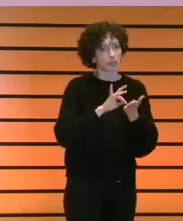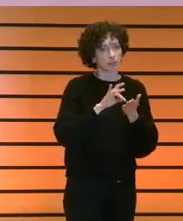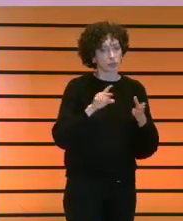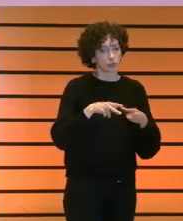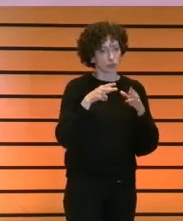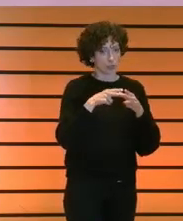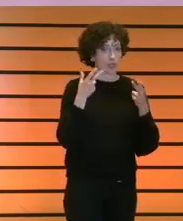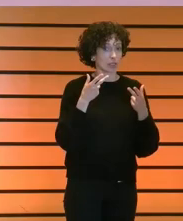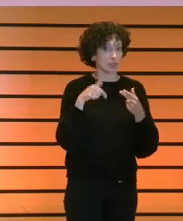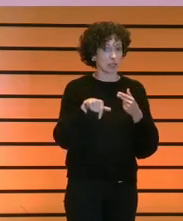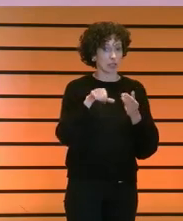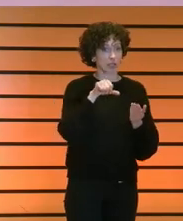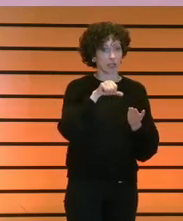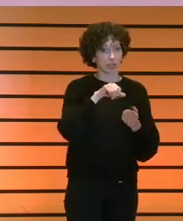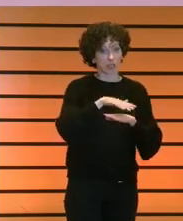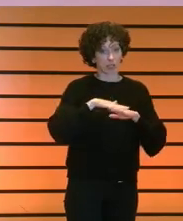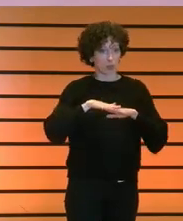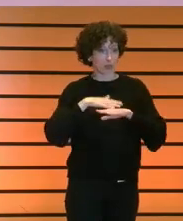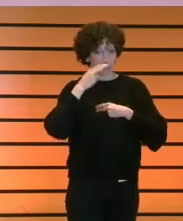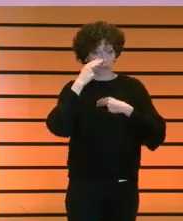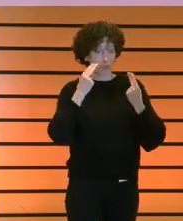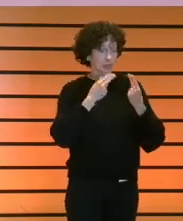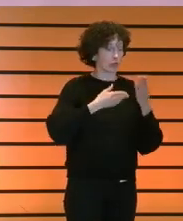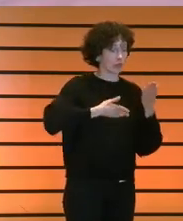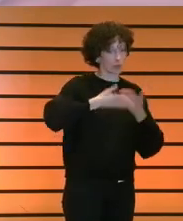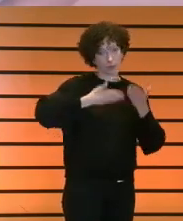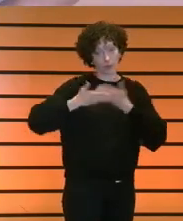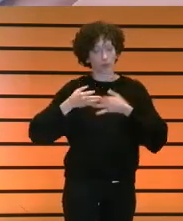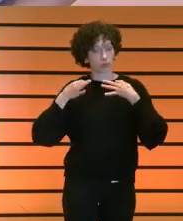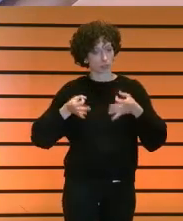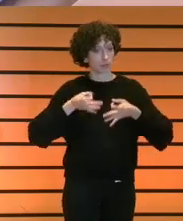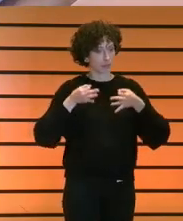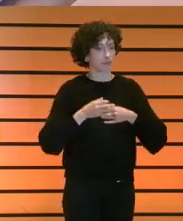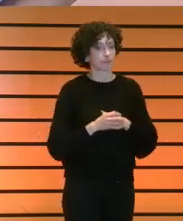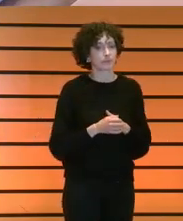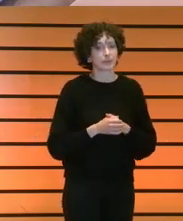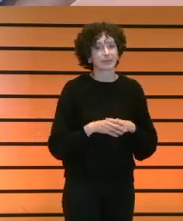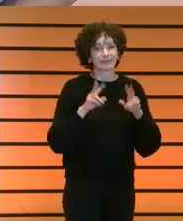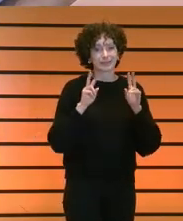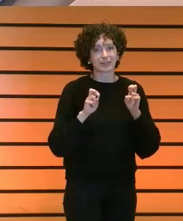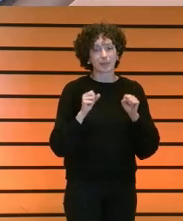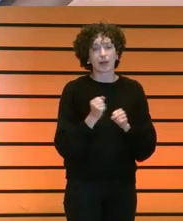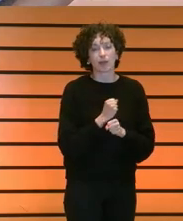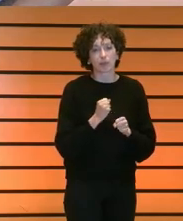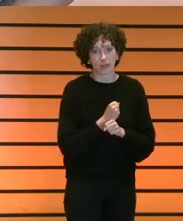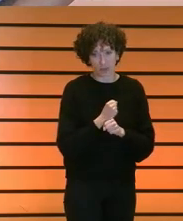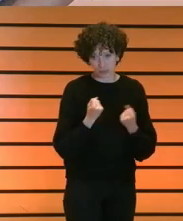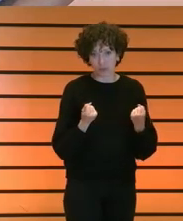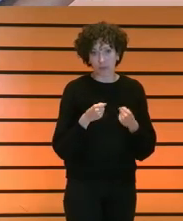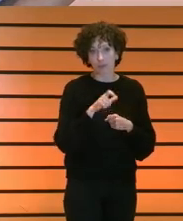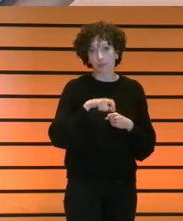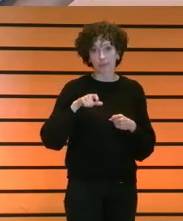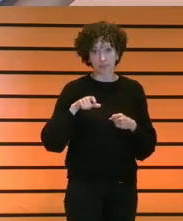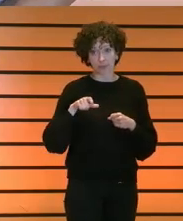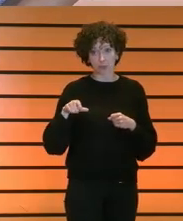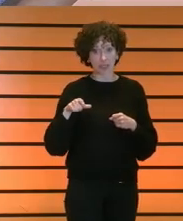de las diferentes administraciones públicas. Si hablamos de empleo, de los 1.321